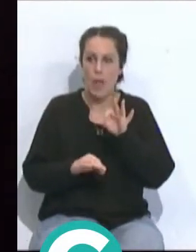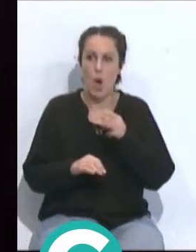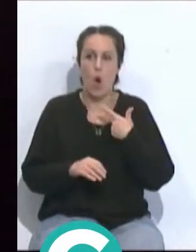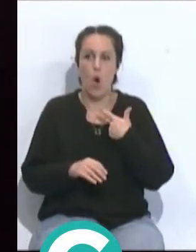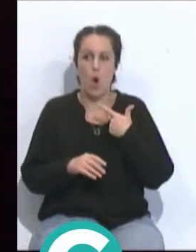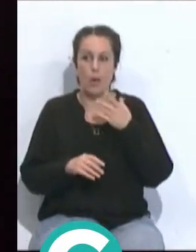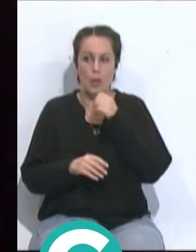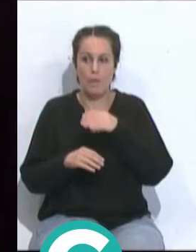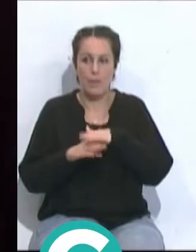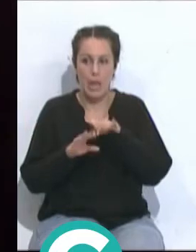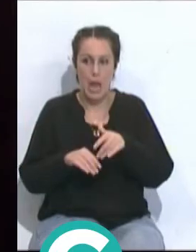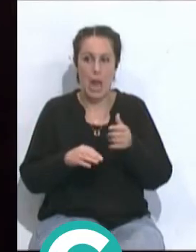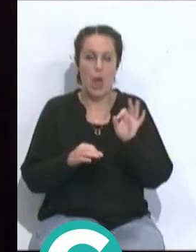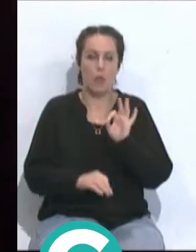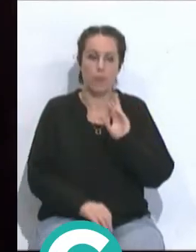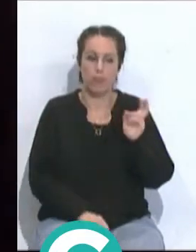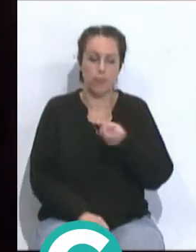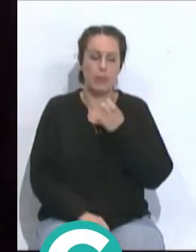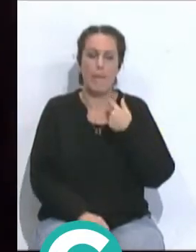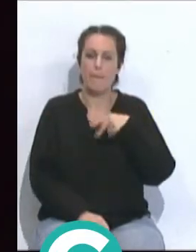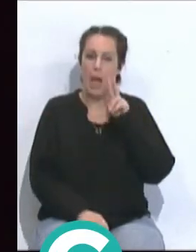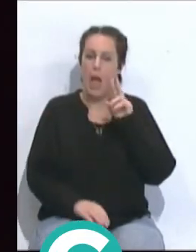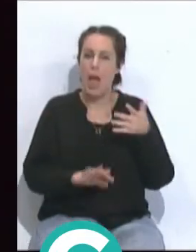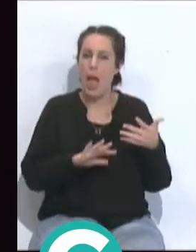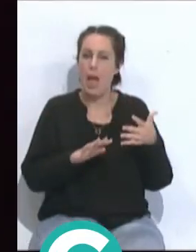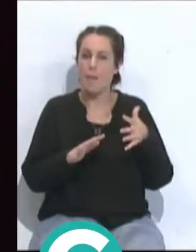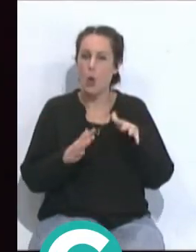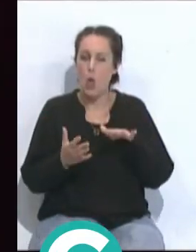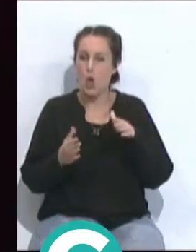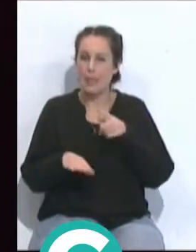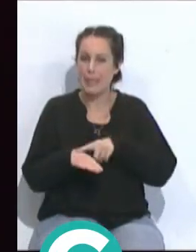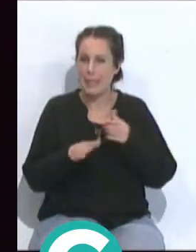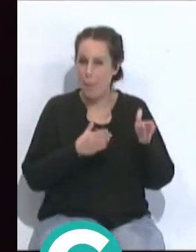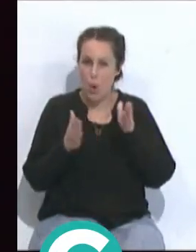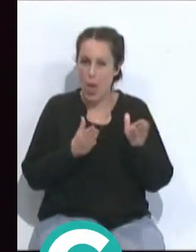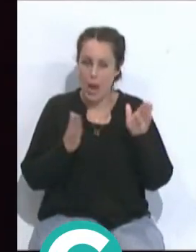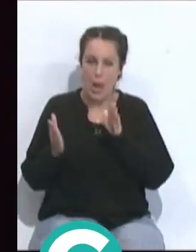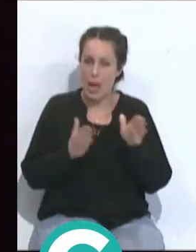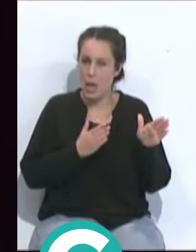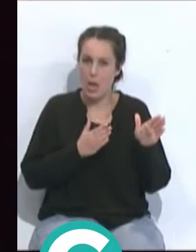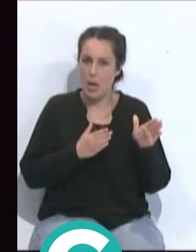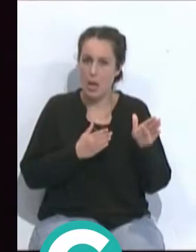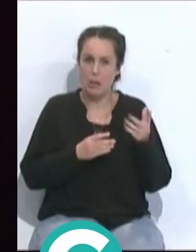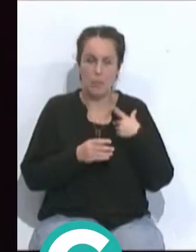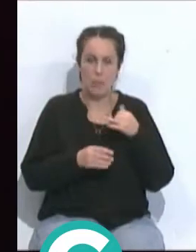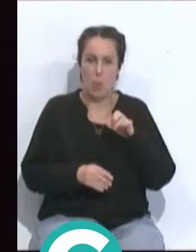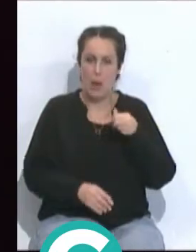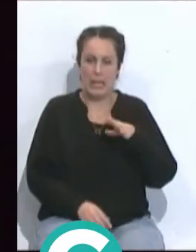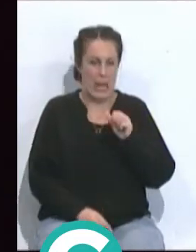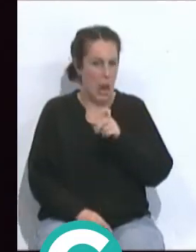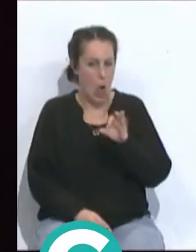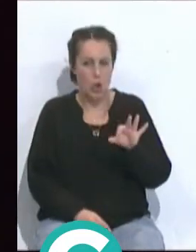o presentación. ¿Se ve una evolución temporal, quiero decir, en Juan Carlos como